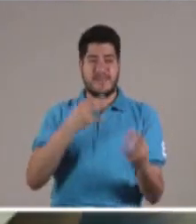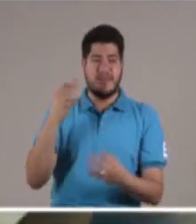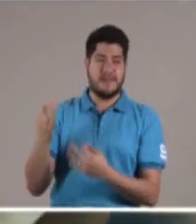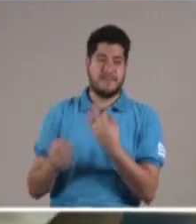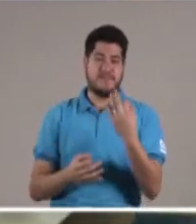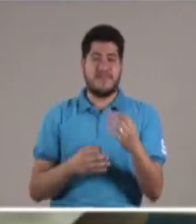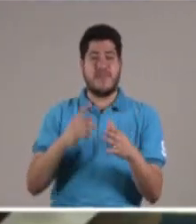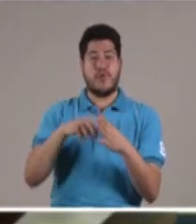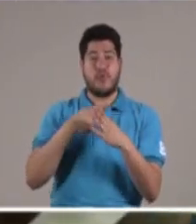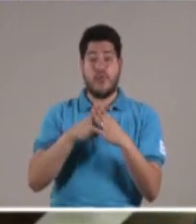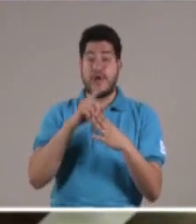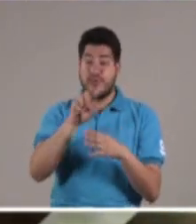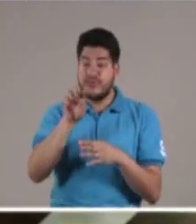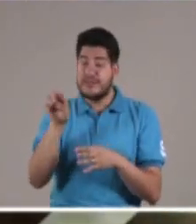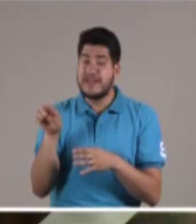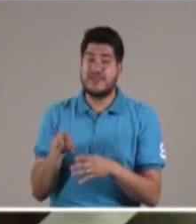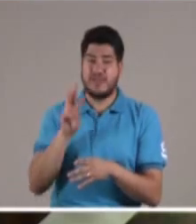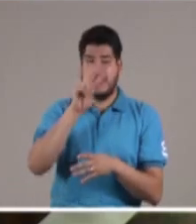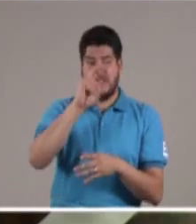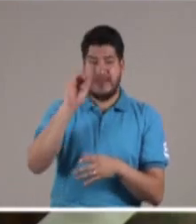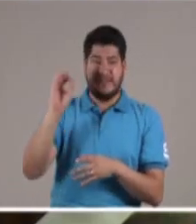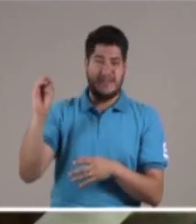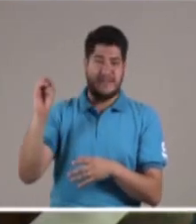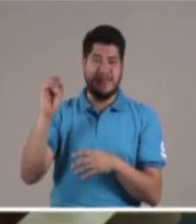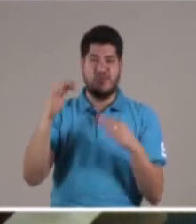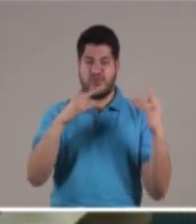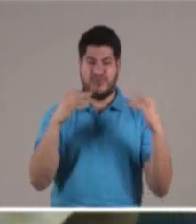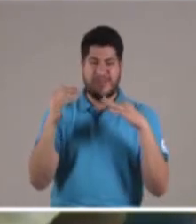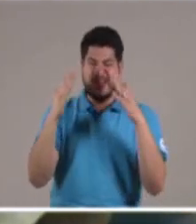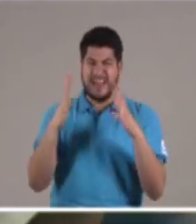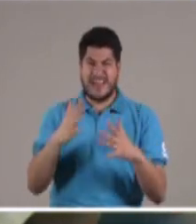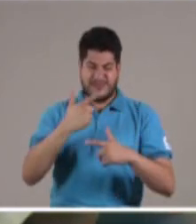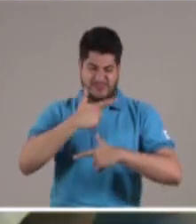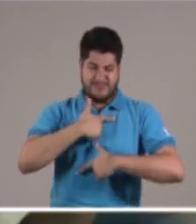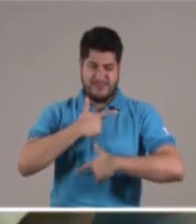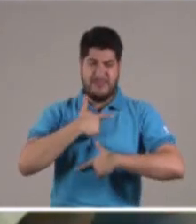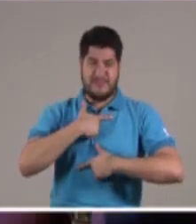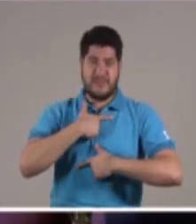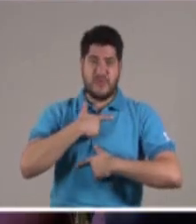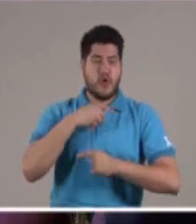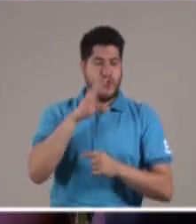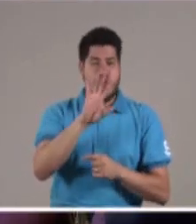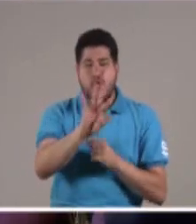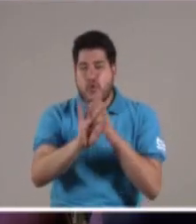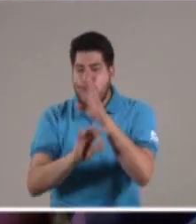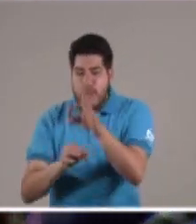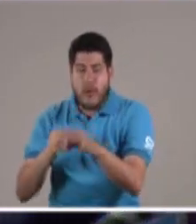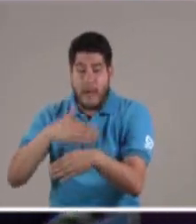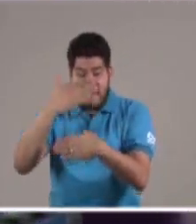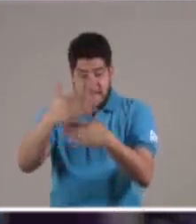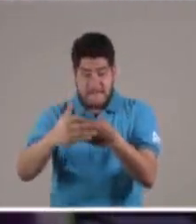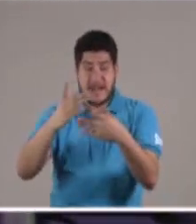aquellos trescientos guerreros no los escogen sino que enfrente de las aguas